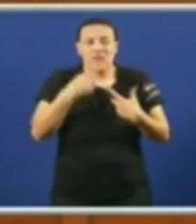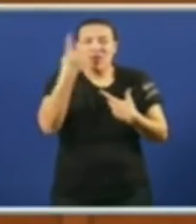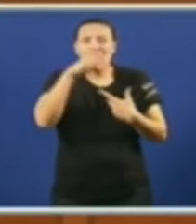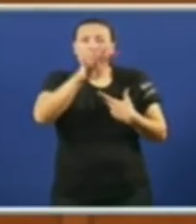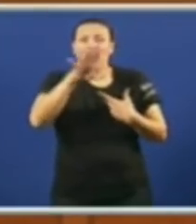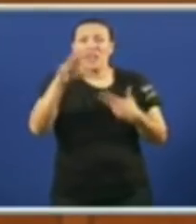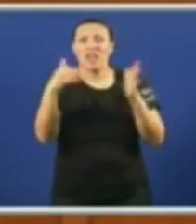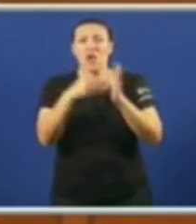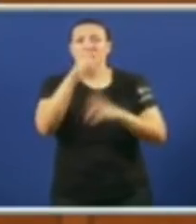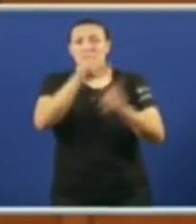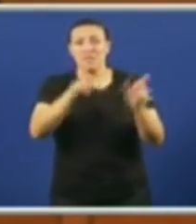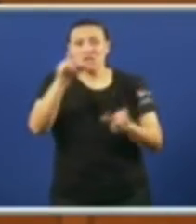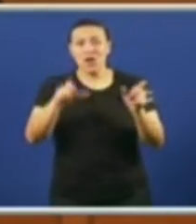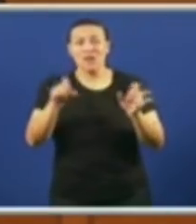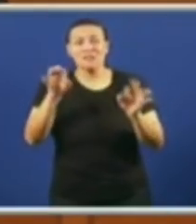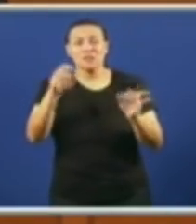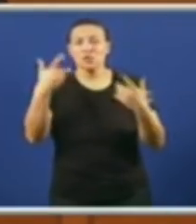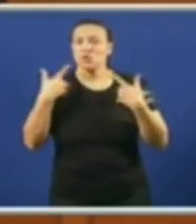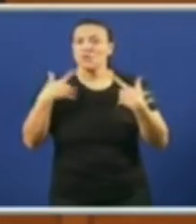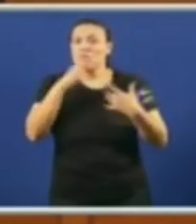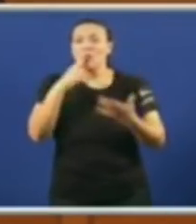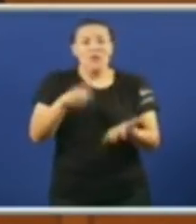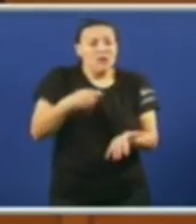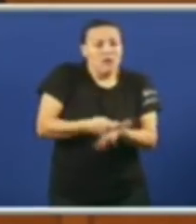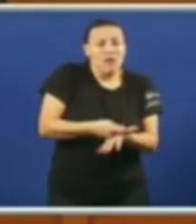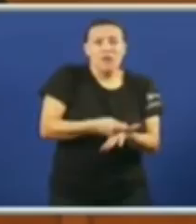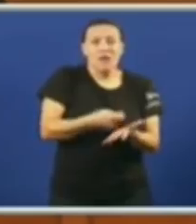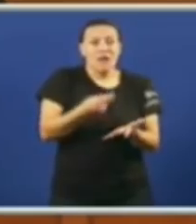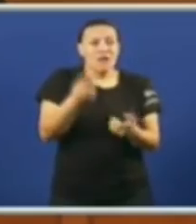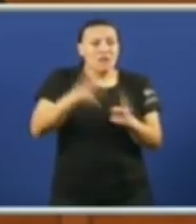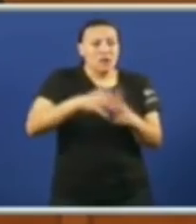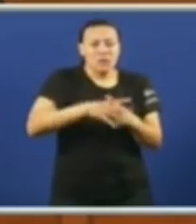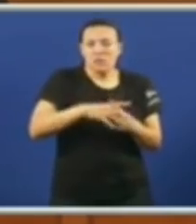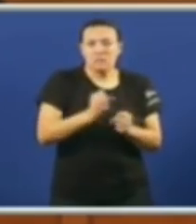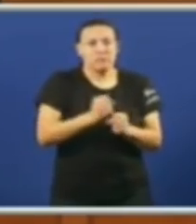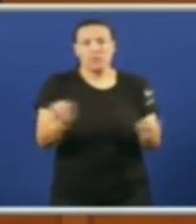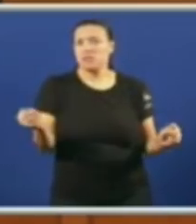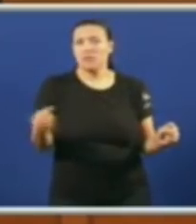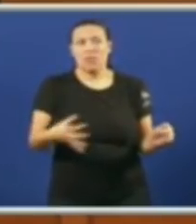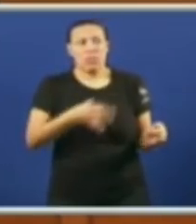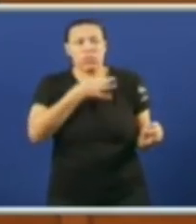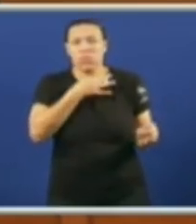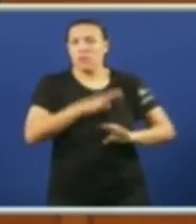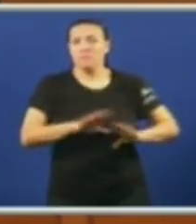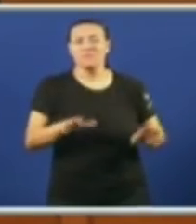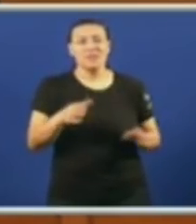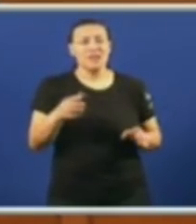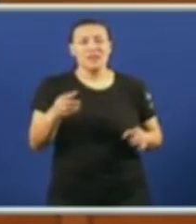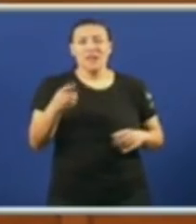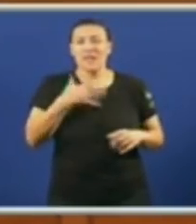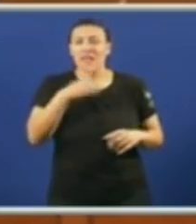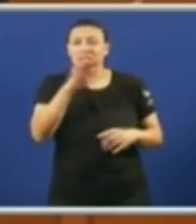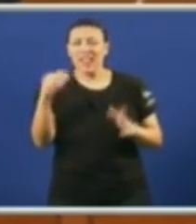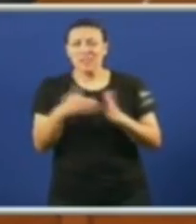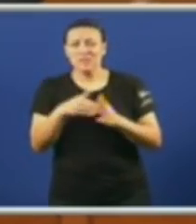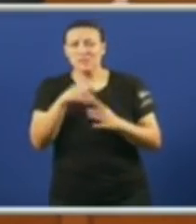persoas para as que pagar esta factura é como subir o Everest. Temos medio millón de galegas que non poden prender